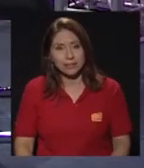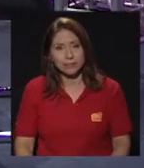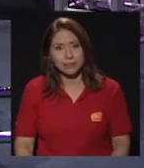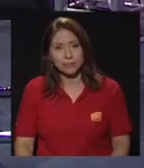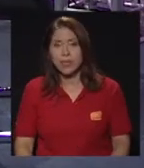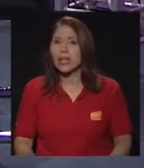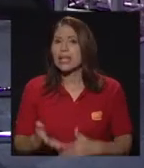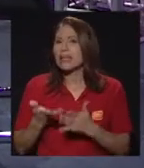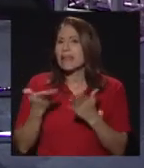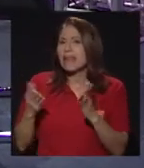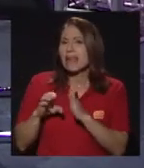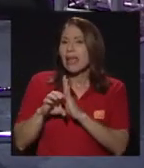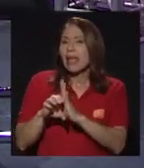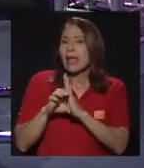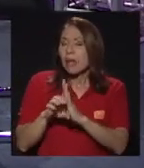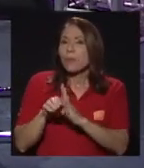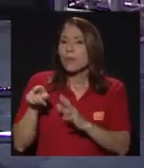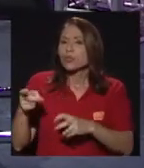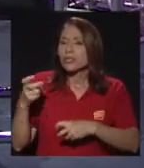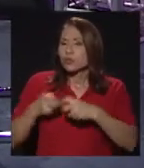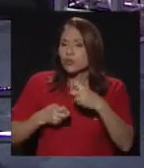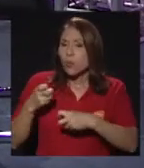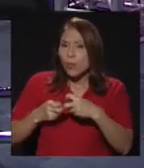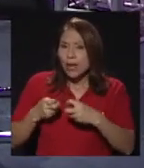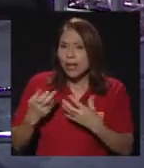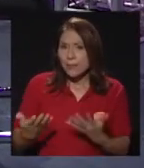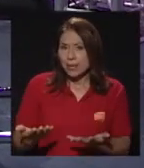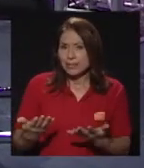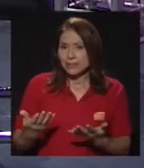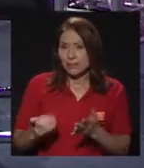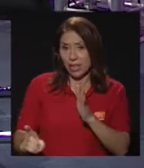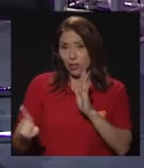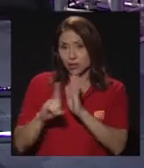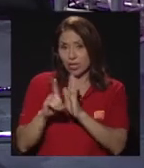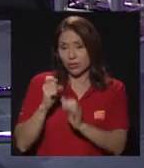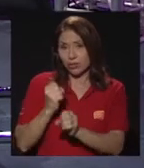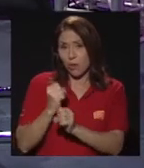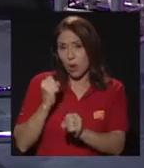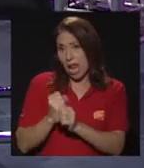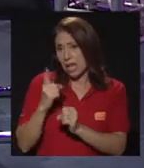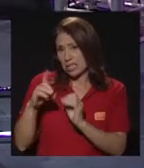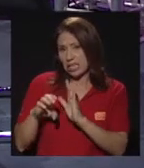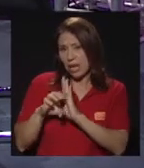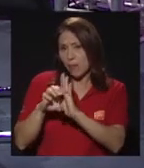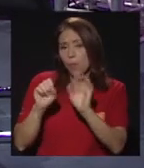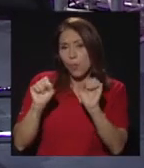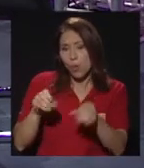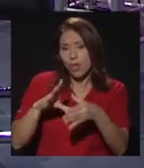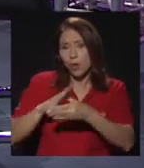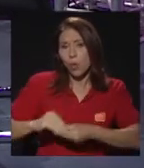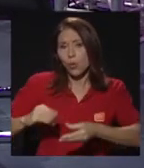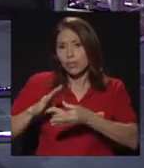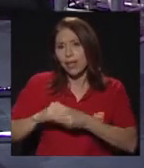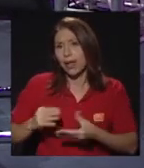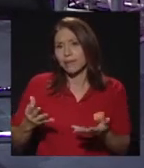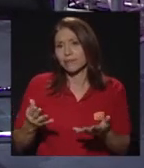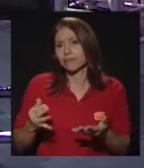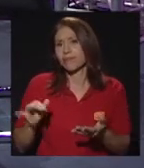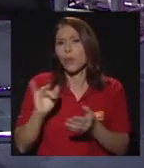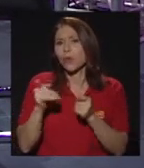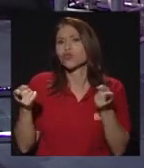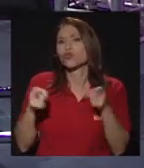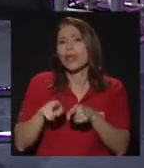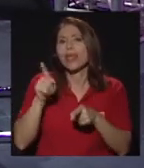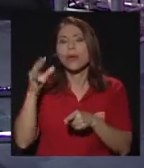qué ejemplos de estos problemas en los derechos laborales nos pueden contar, digamos, qué es común que le suceda a